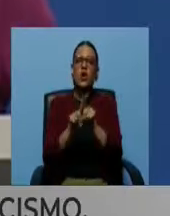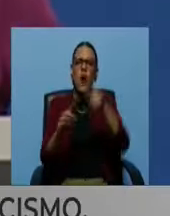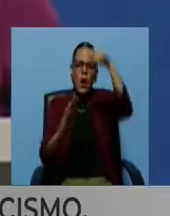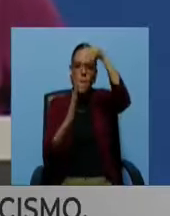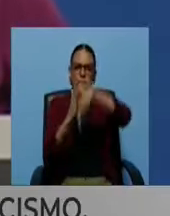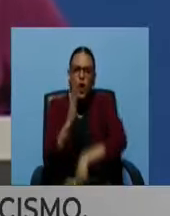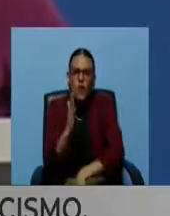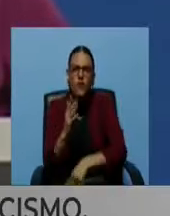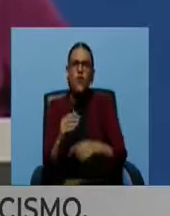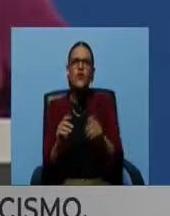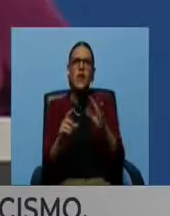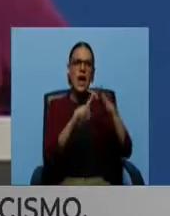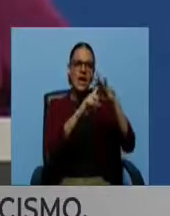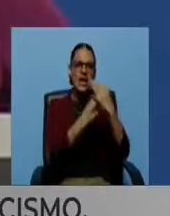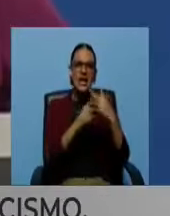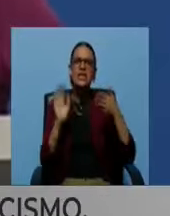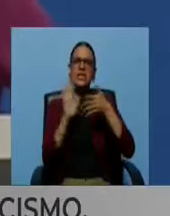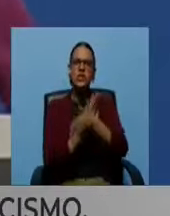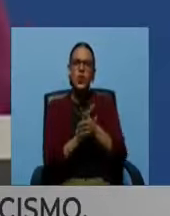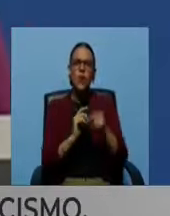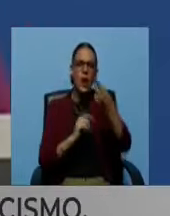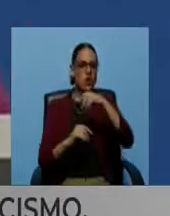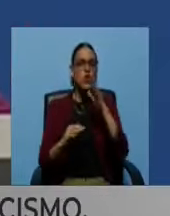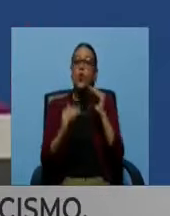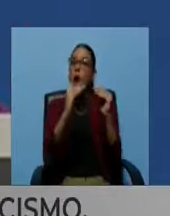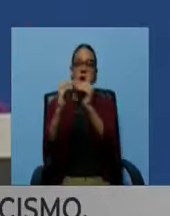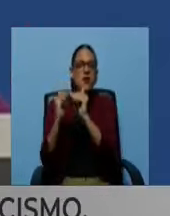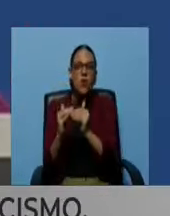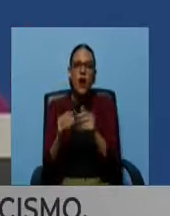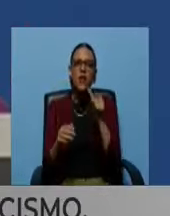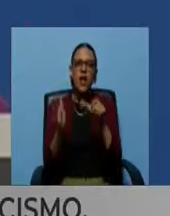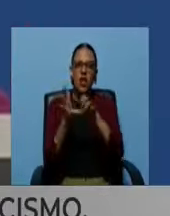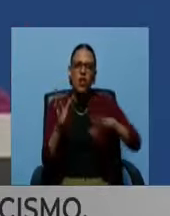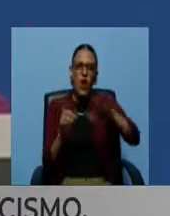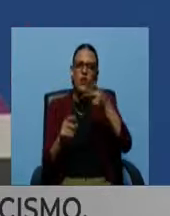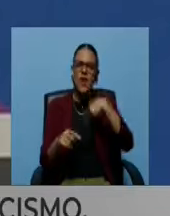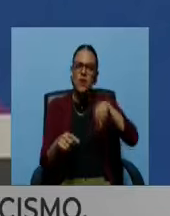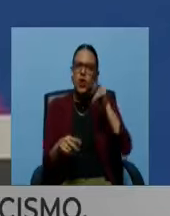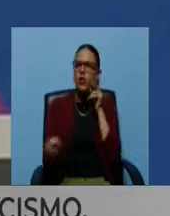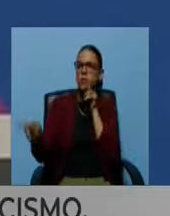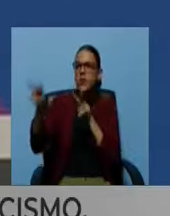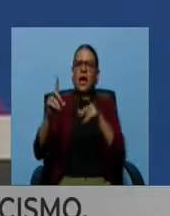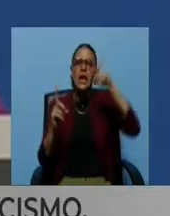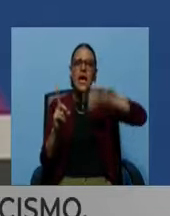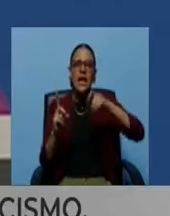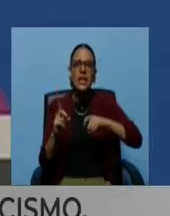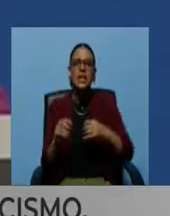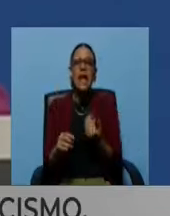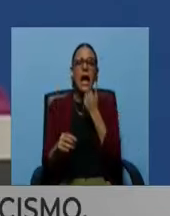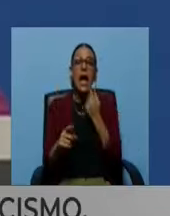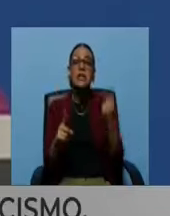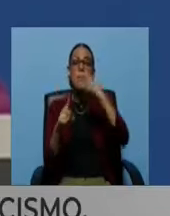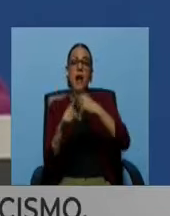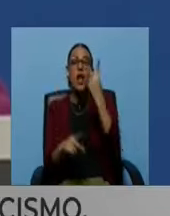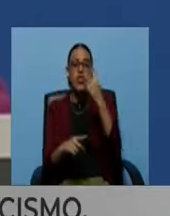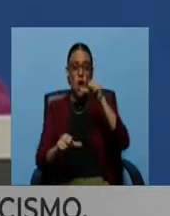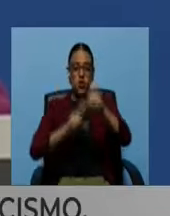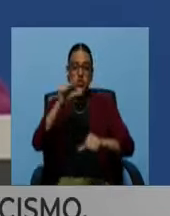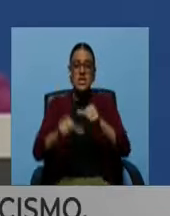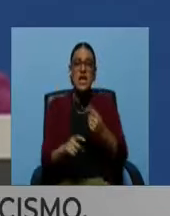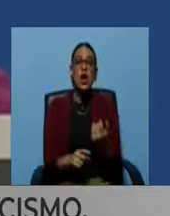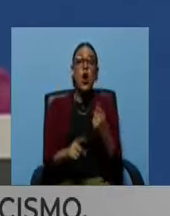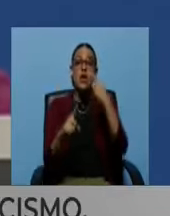de desigualdad, donde está estimado que se necesitan más de 2 siglos y medio para